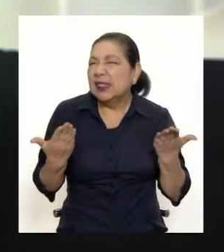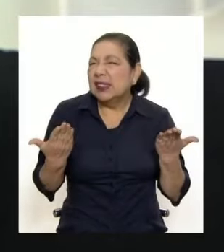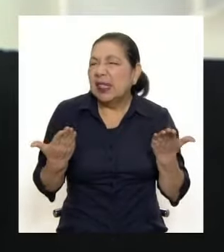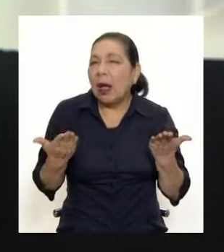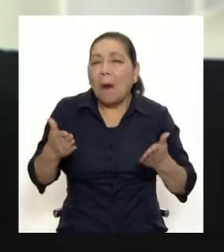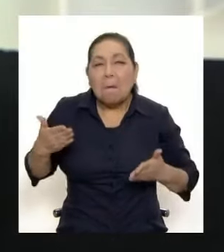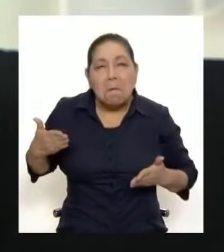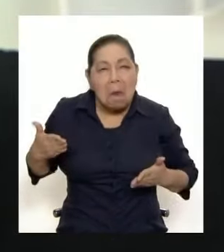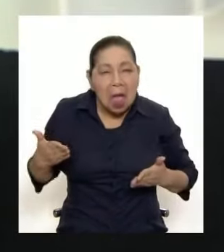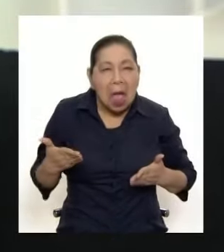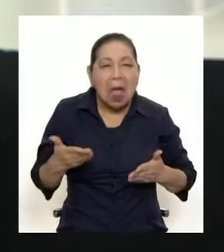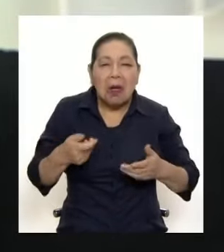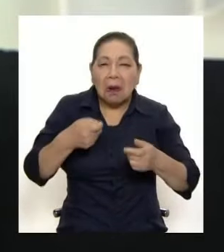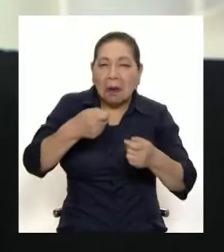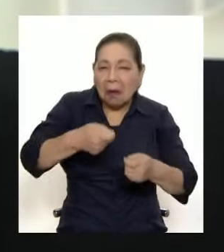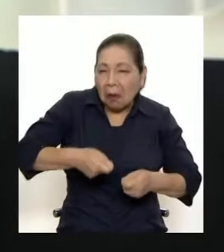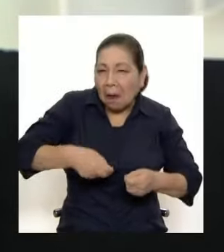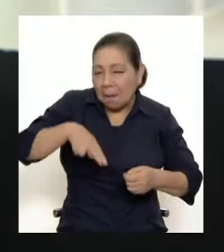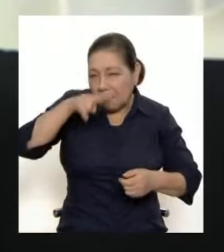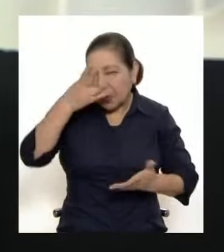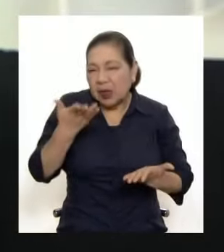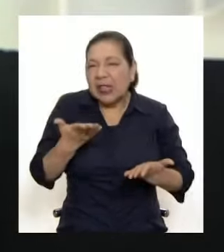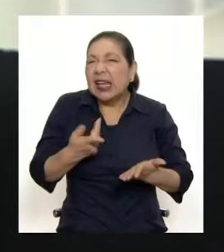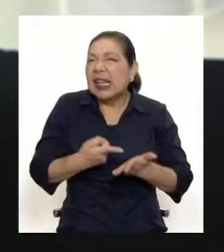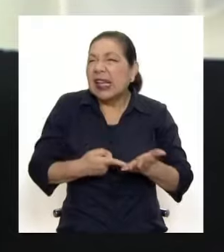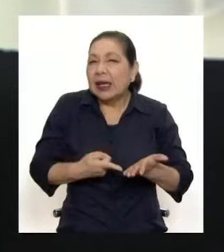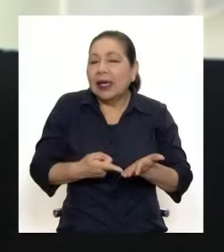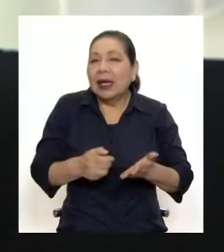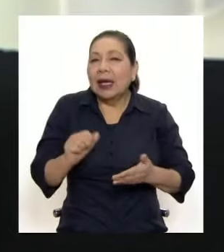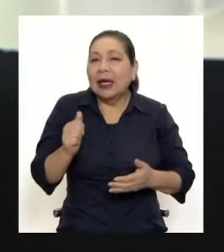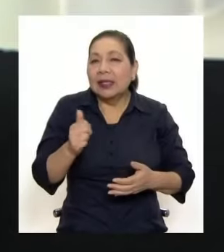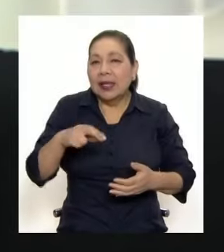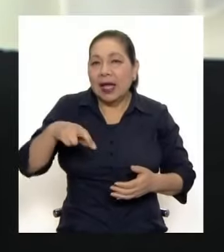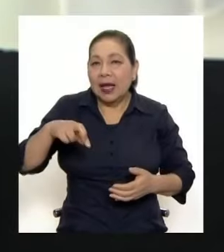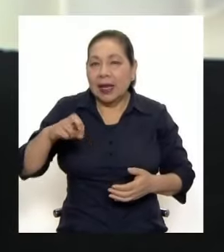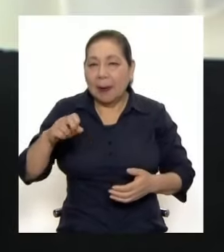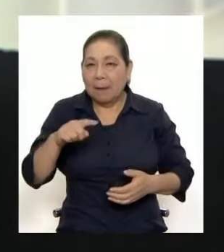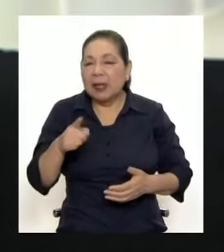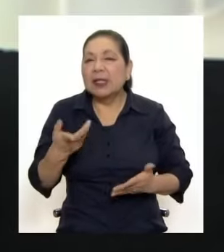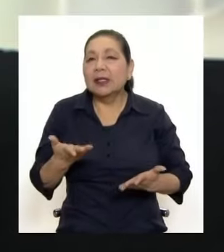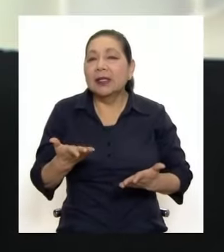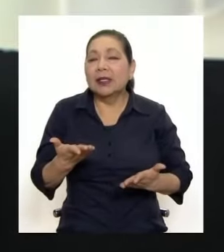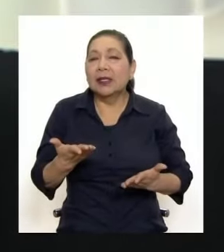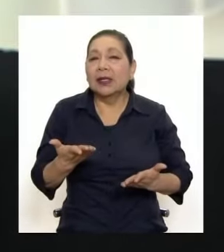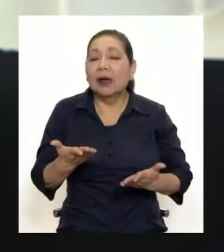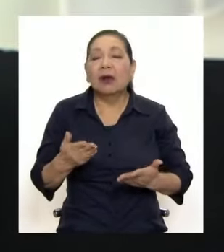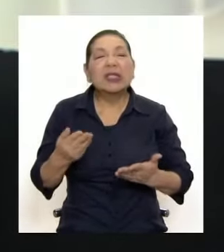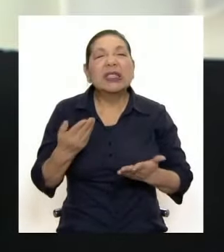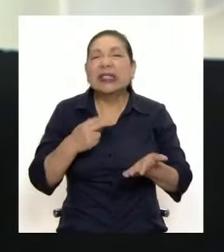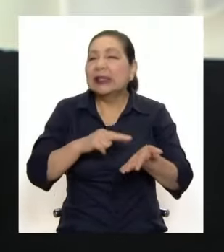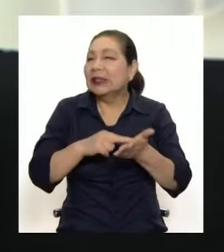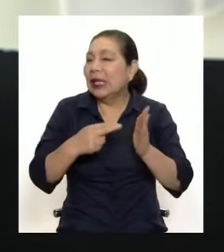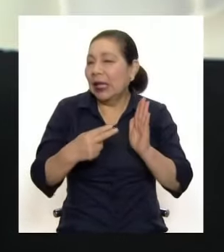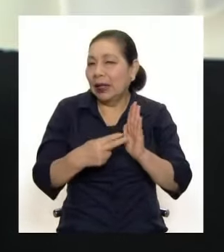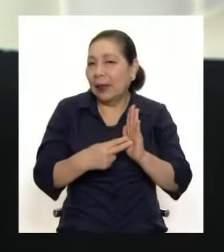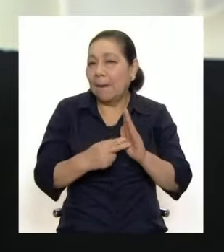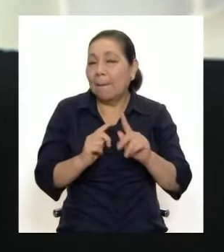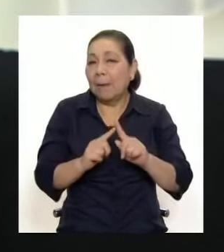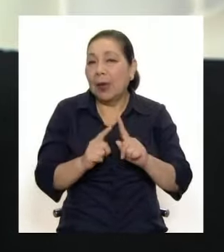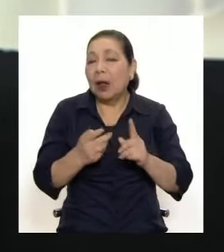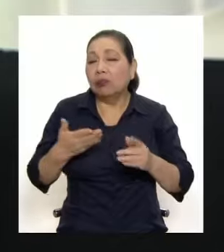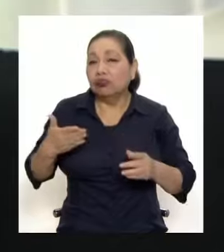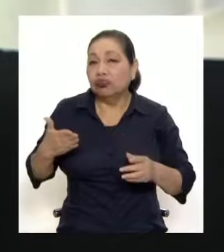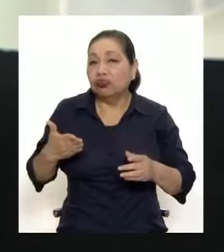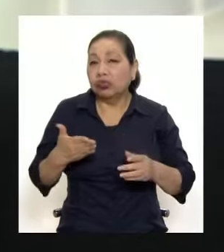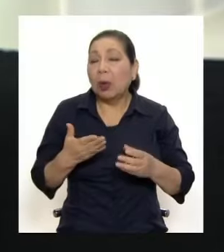pesca acuicultura en nuestro país desde lo que es sanipes que es la autoridad Nacional de sanidad e inocuidad en la pesca y